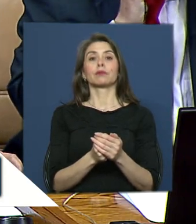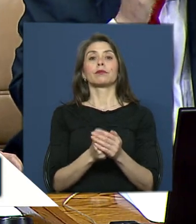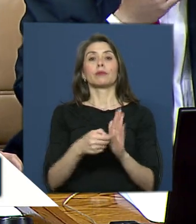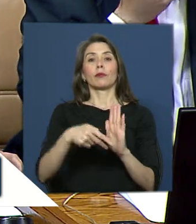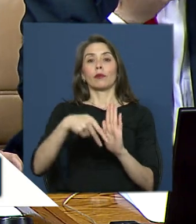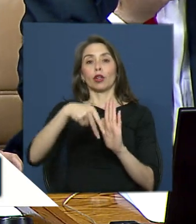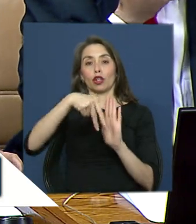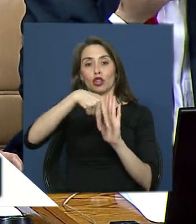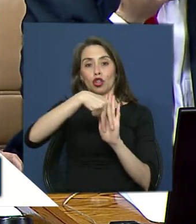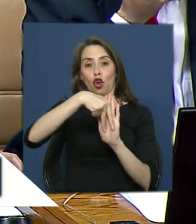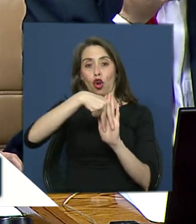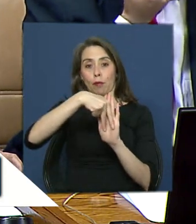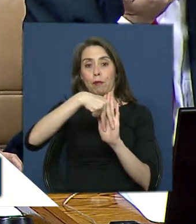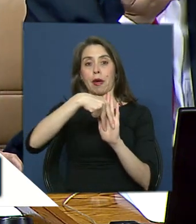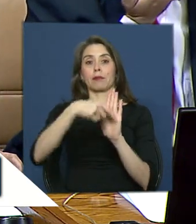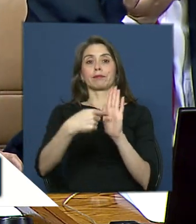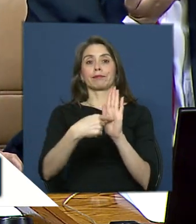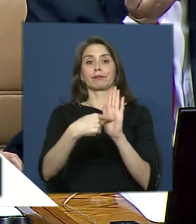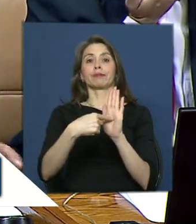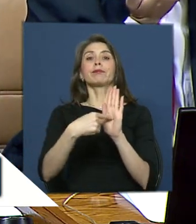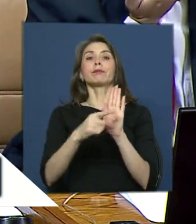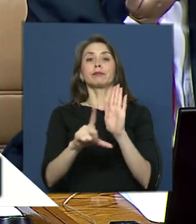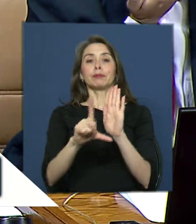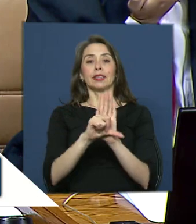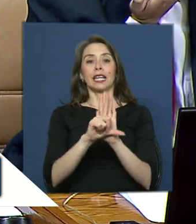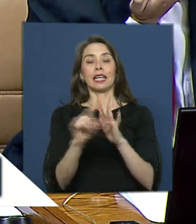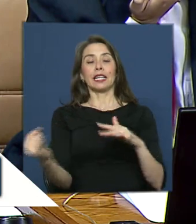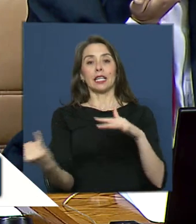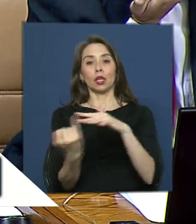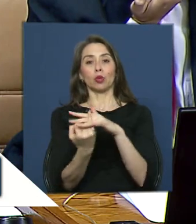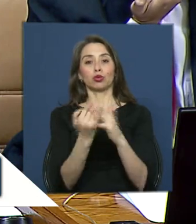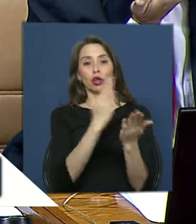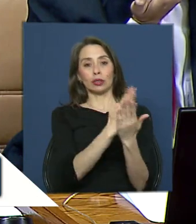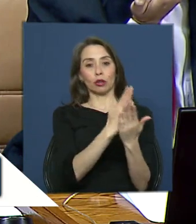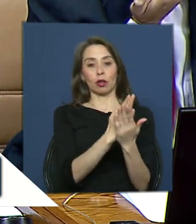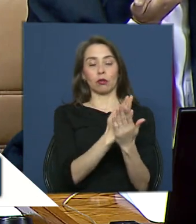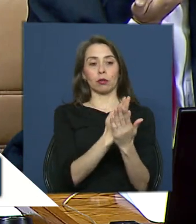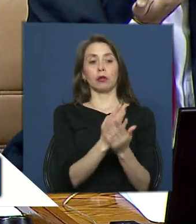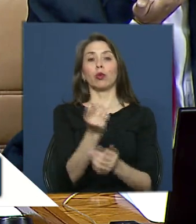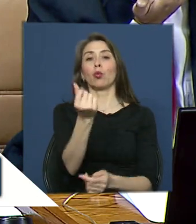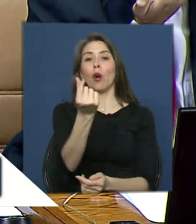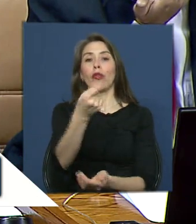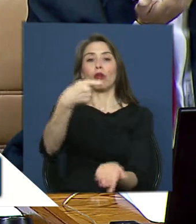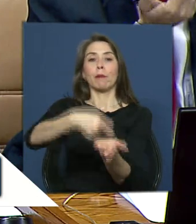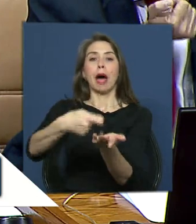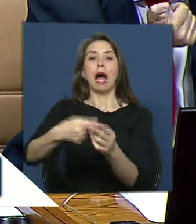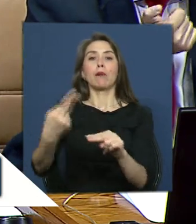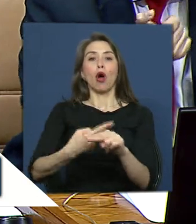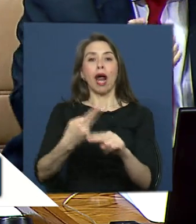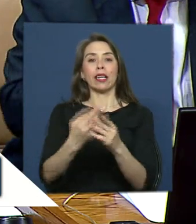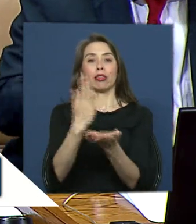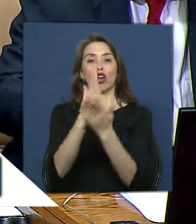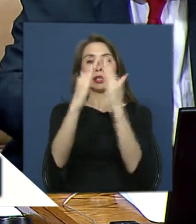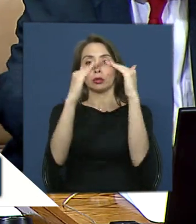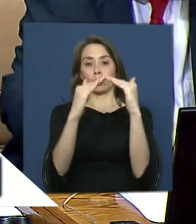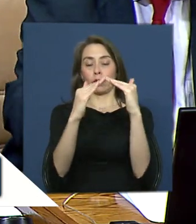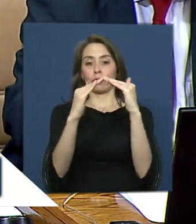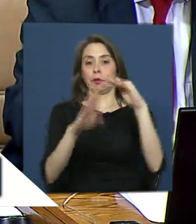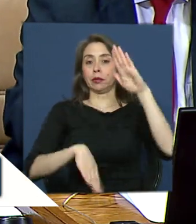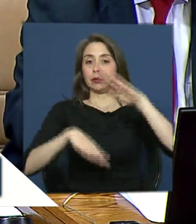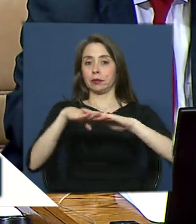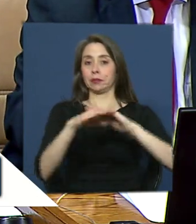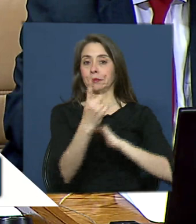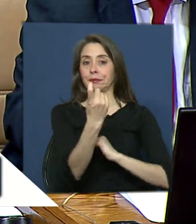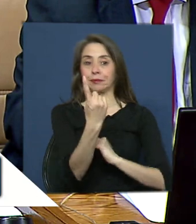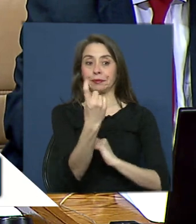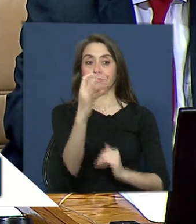ley inclusión, de ley de inclusión respecto del canon de arriendo, que no superara el